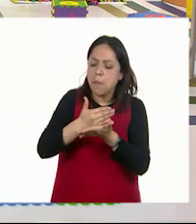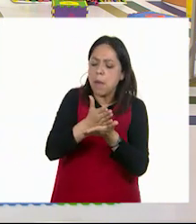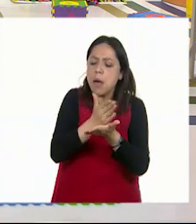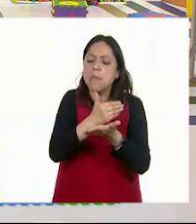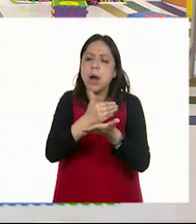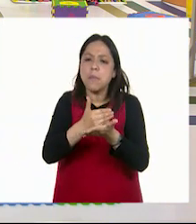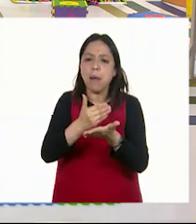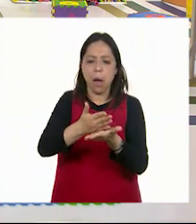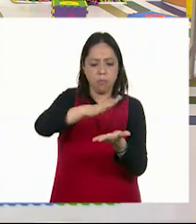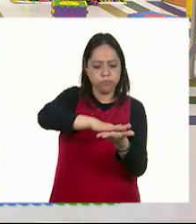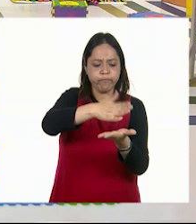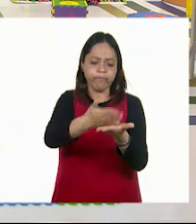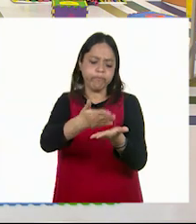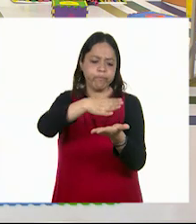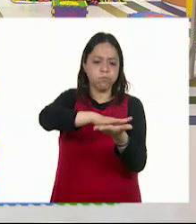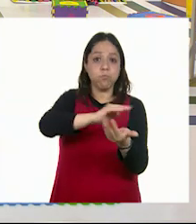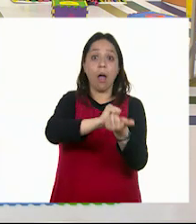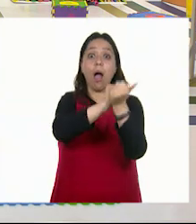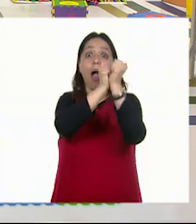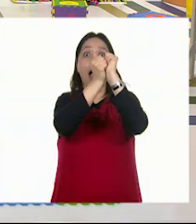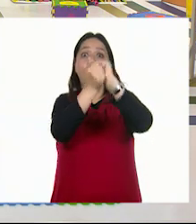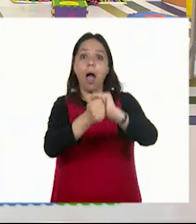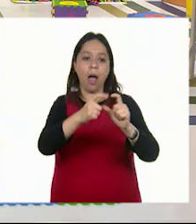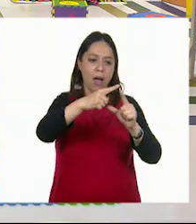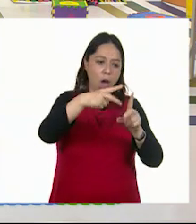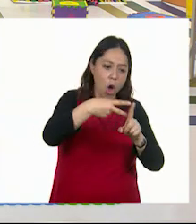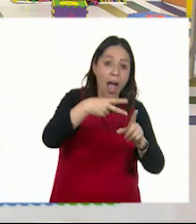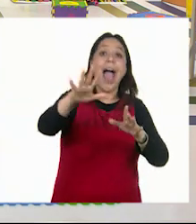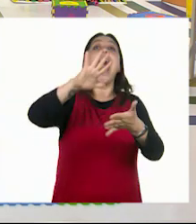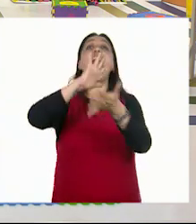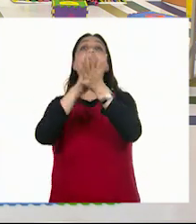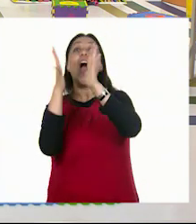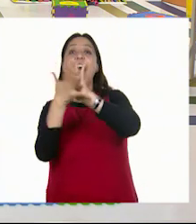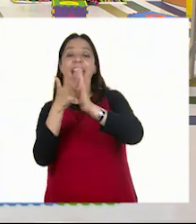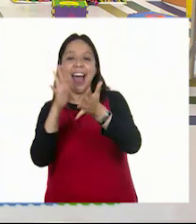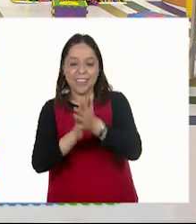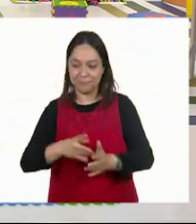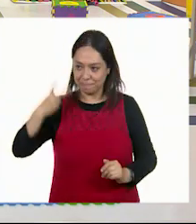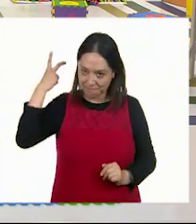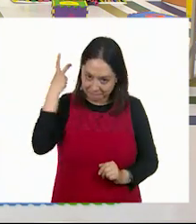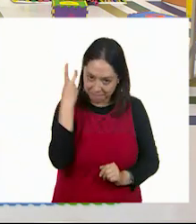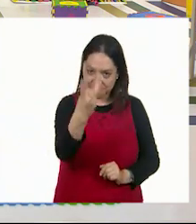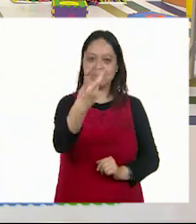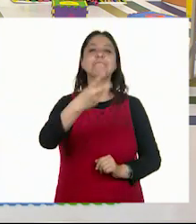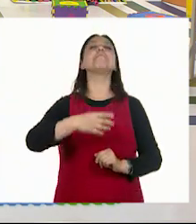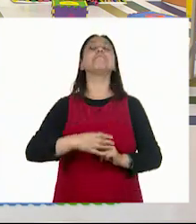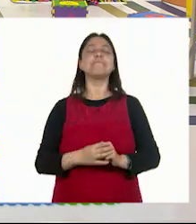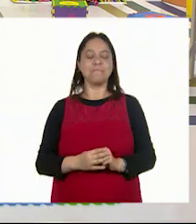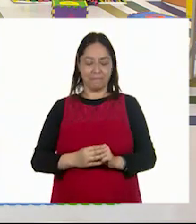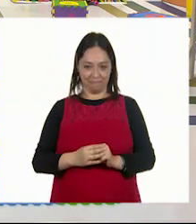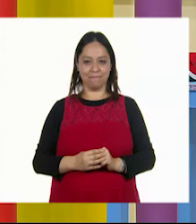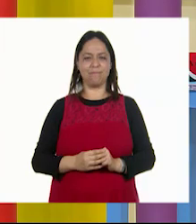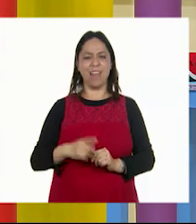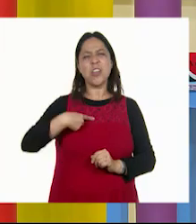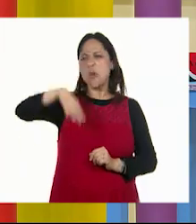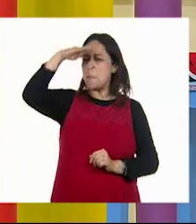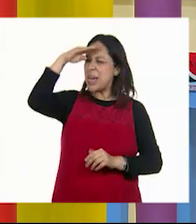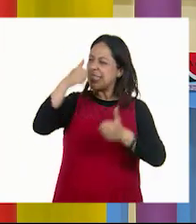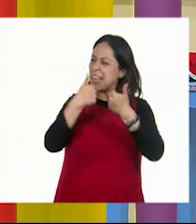la pones a freír, se vuelven totopos y la puedes... ¡Ey, sí! Sí. ¡Tortilla! Ay, yo estaba pensando que era el pan.